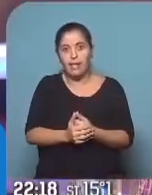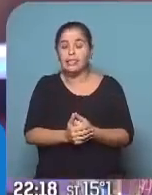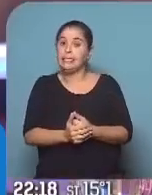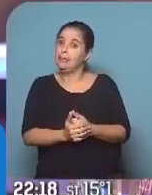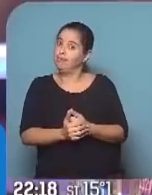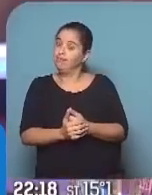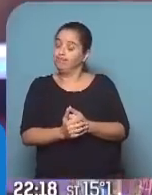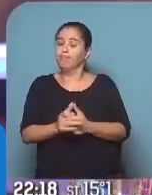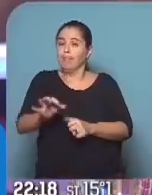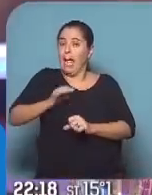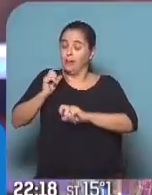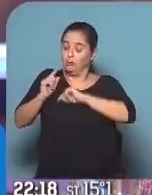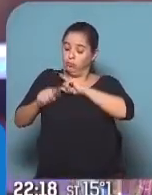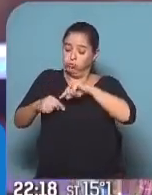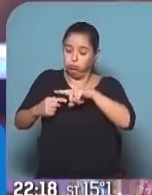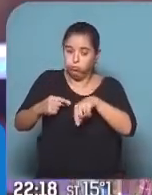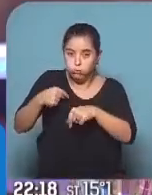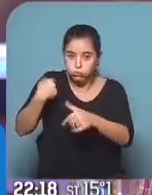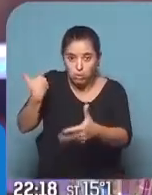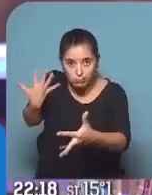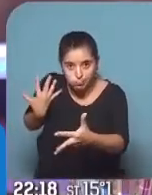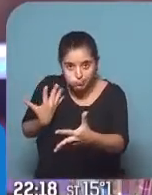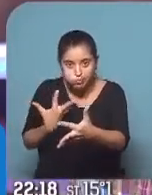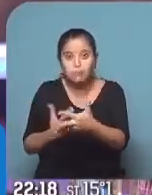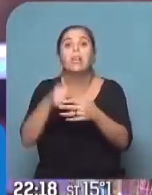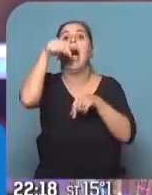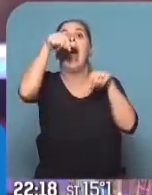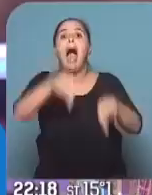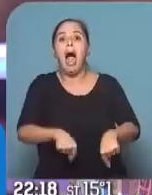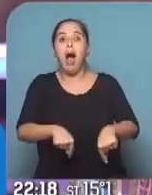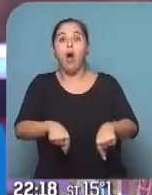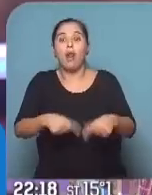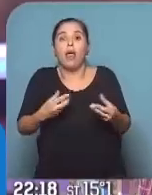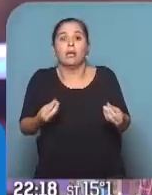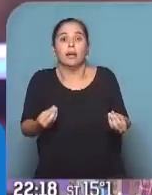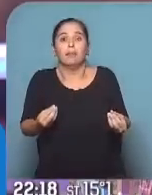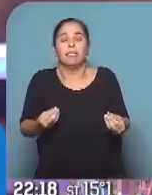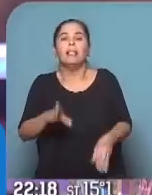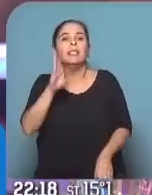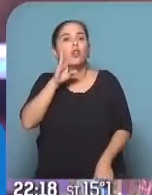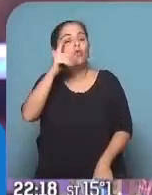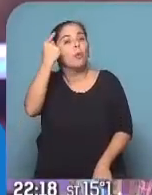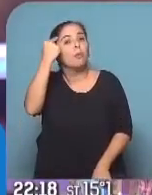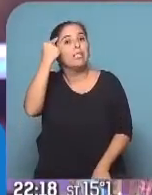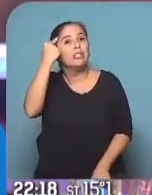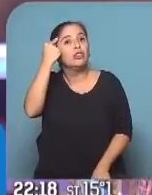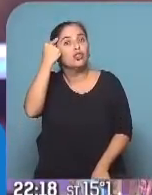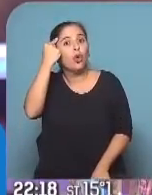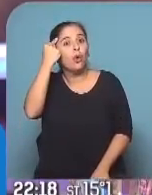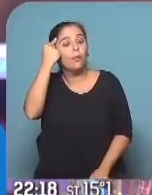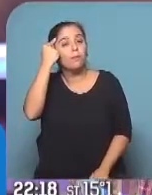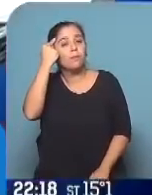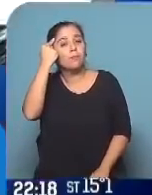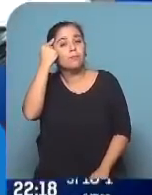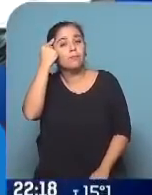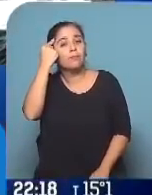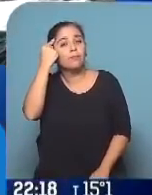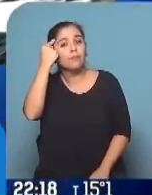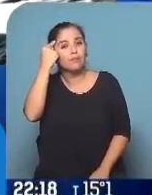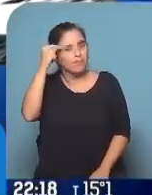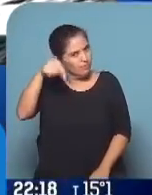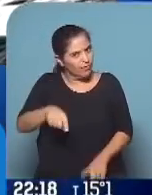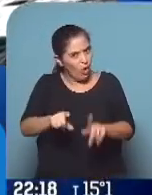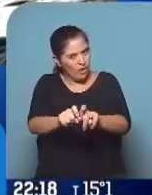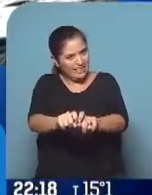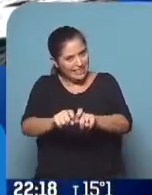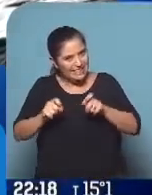de hacer. Por ejemplo, Estados Unidos creyó que por las señales, y esto lo describe muy bien The Wall Street Journal esta semana